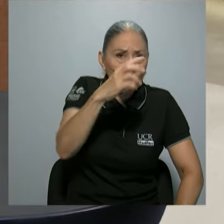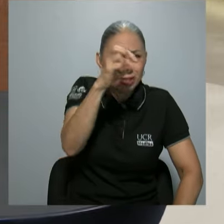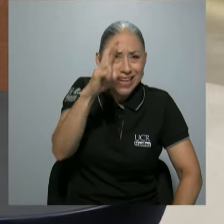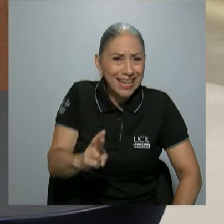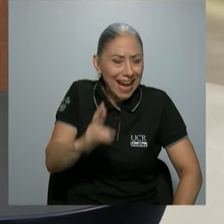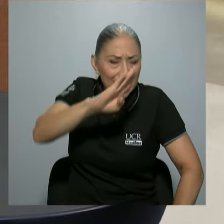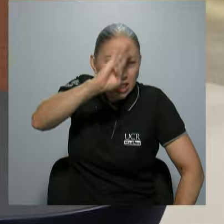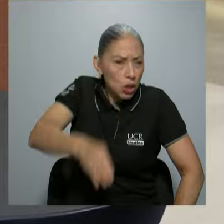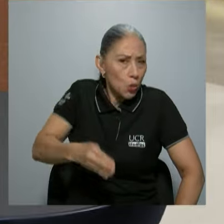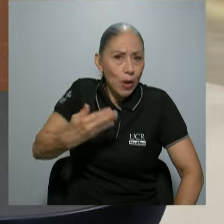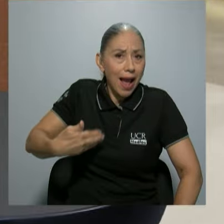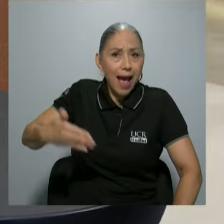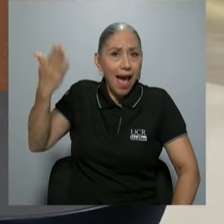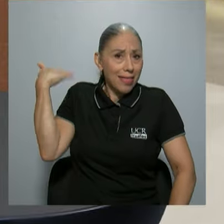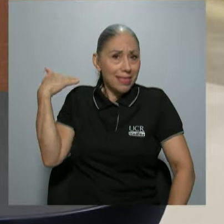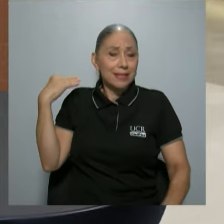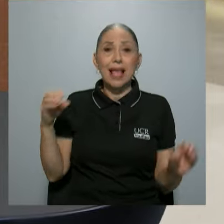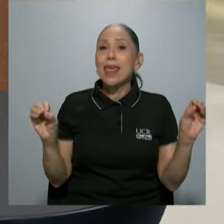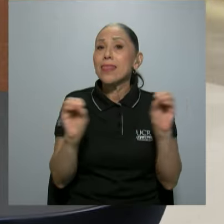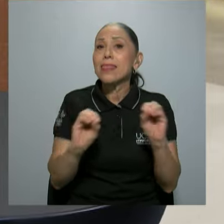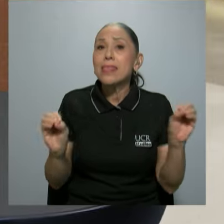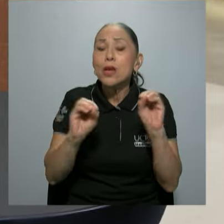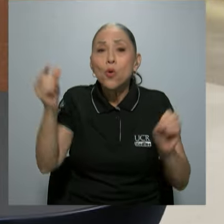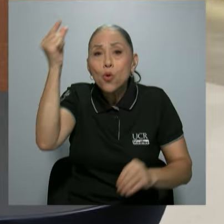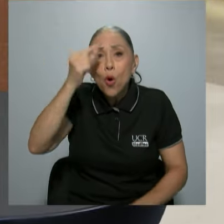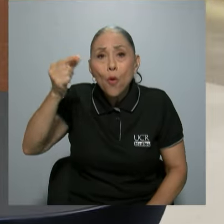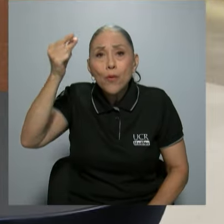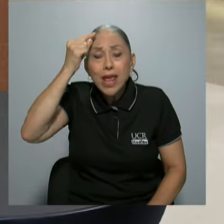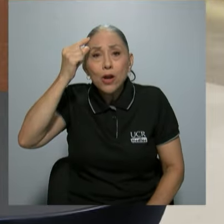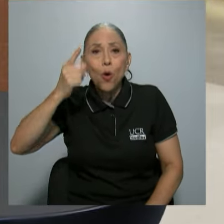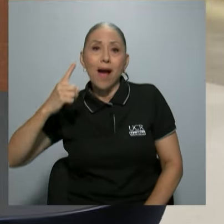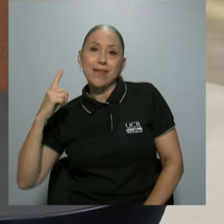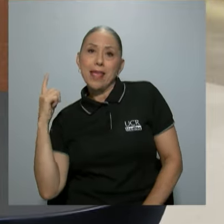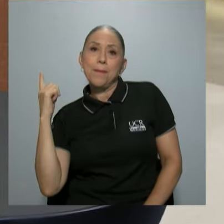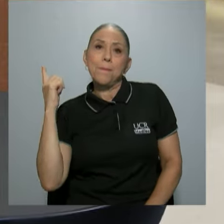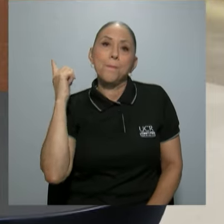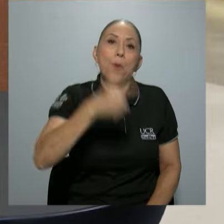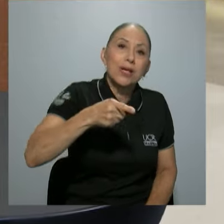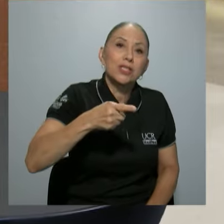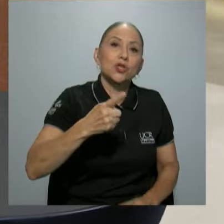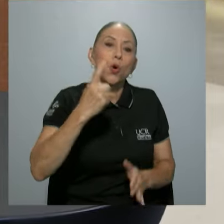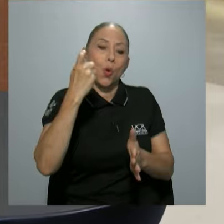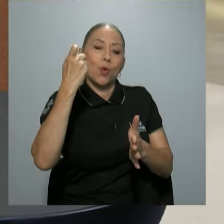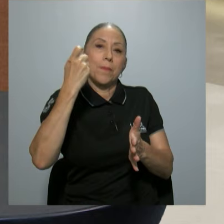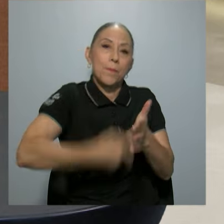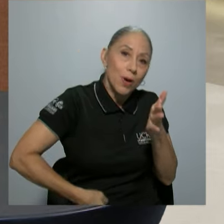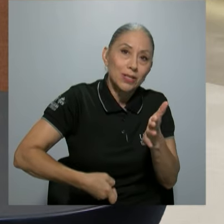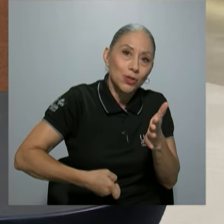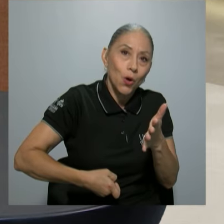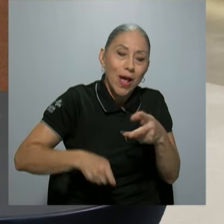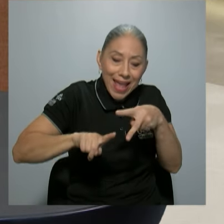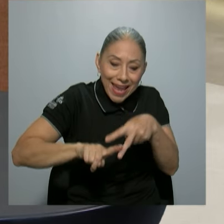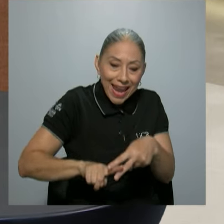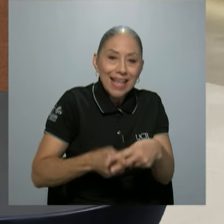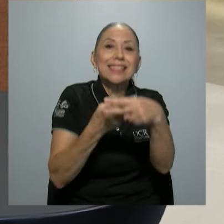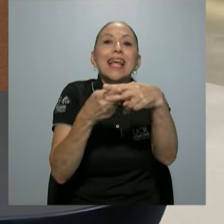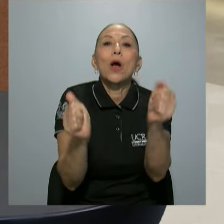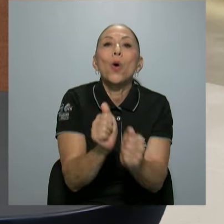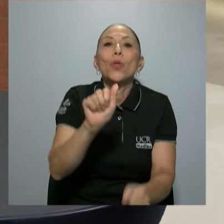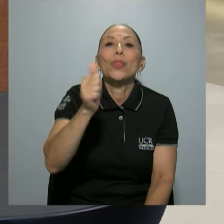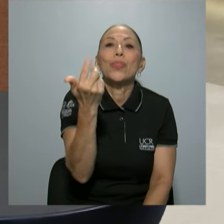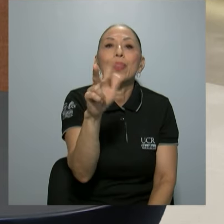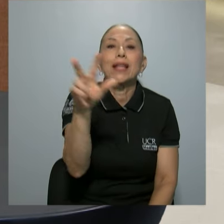ningún gobierno había impuesto un impuesto que naciera con el 13%. Todos los impuestos,